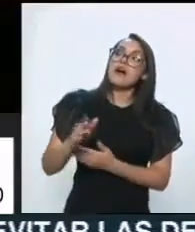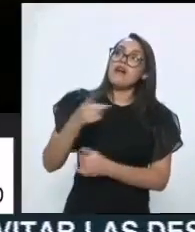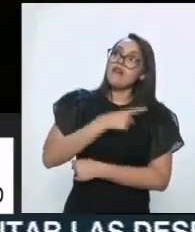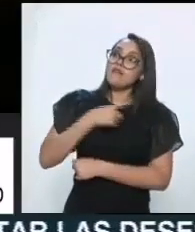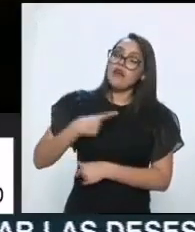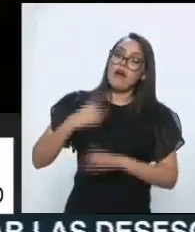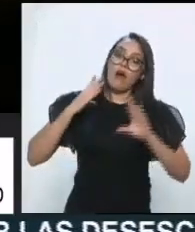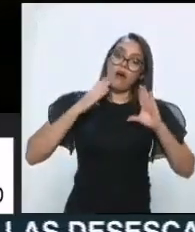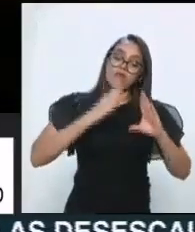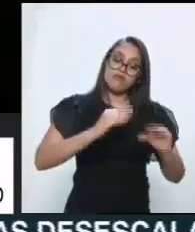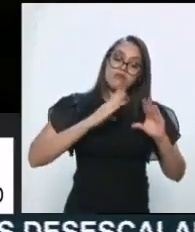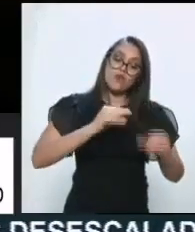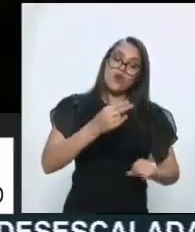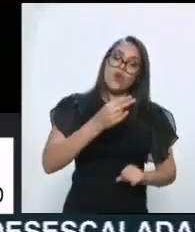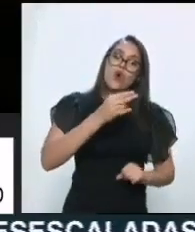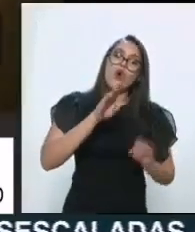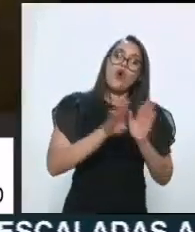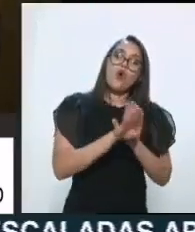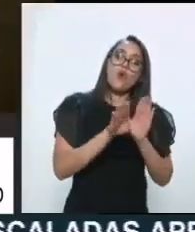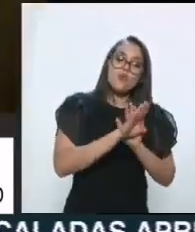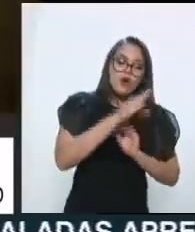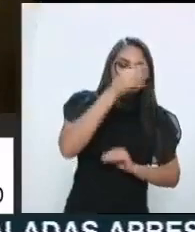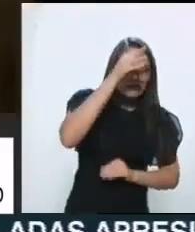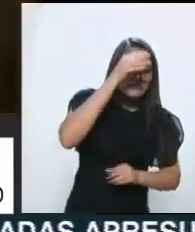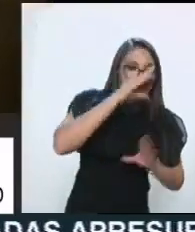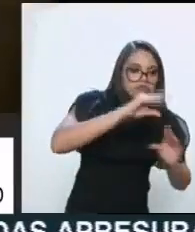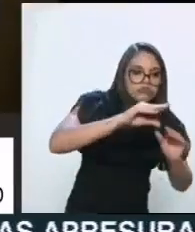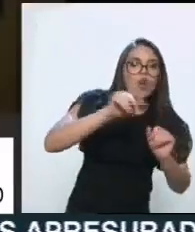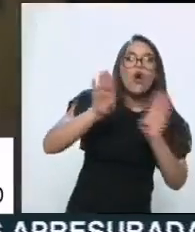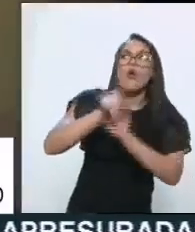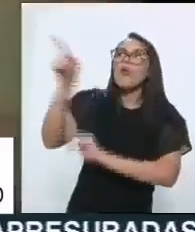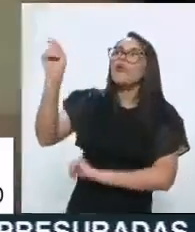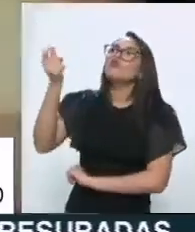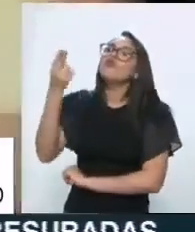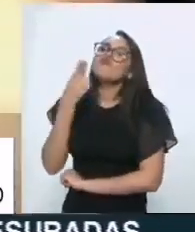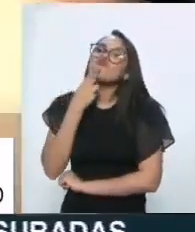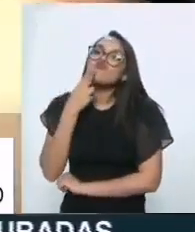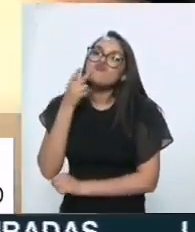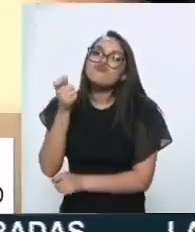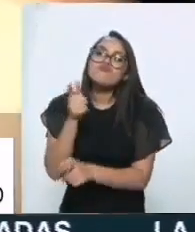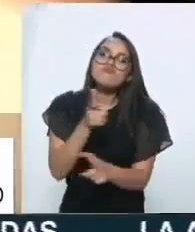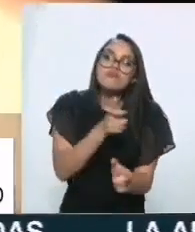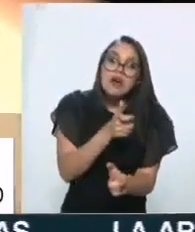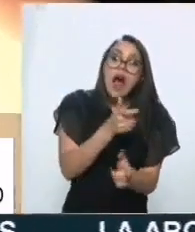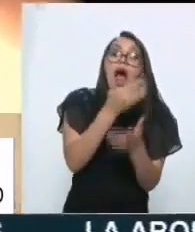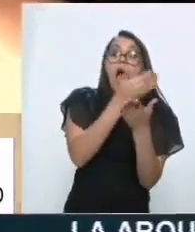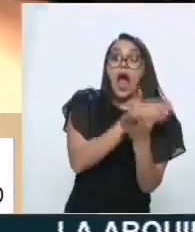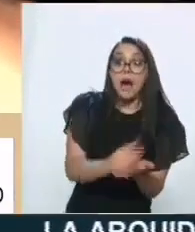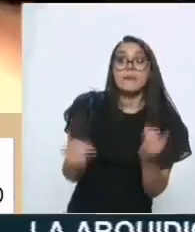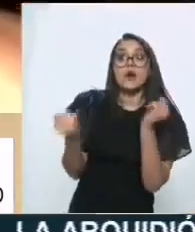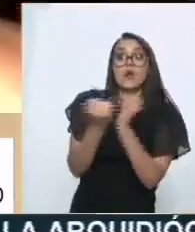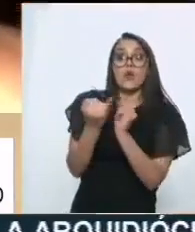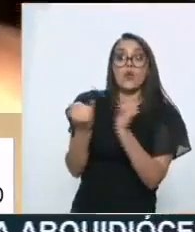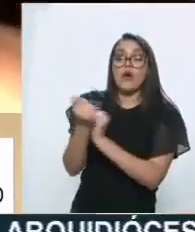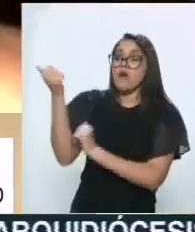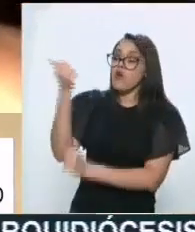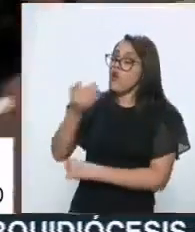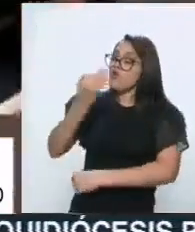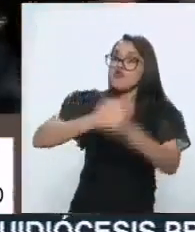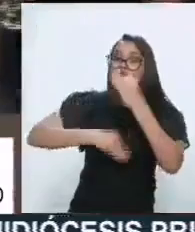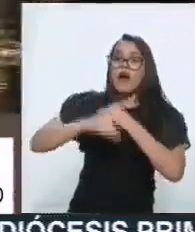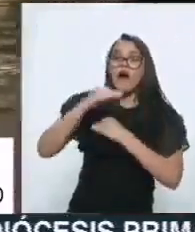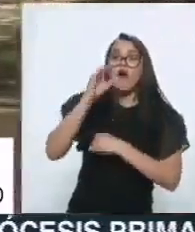estas herramientas y de estas tecnologías, y que se compartiera con las contrapartes estadounidenses toda la información de modelos, números de